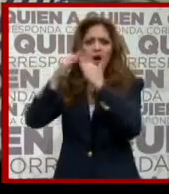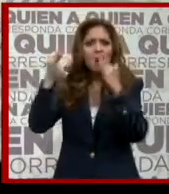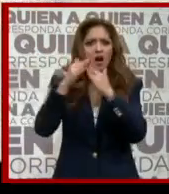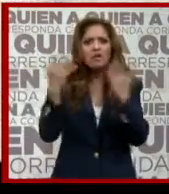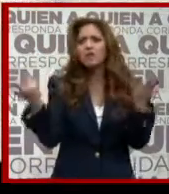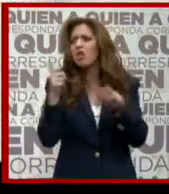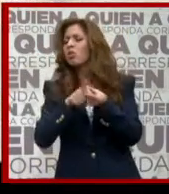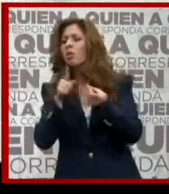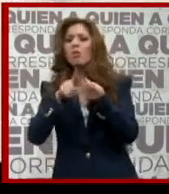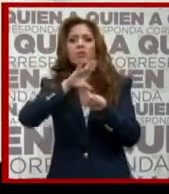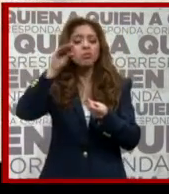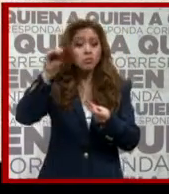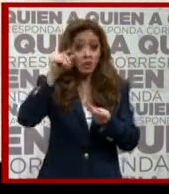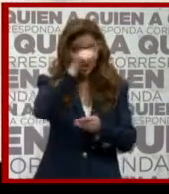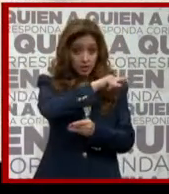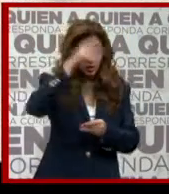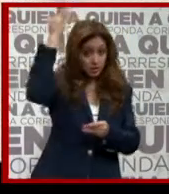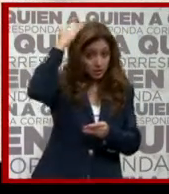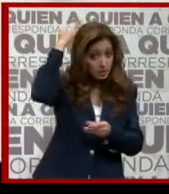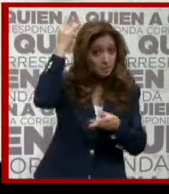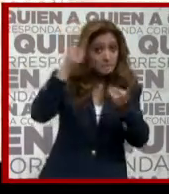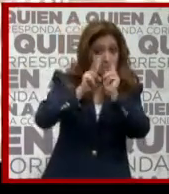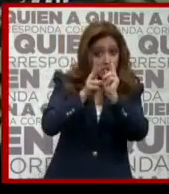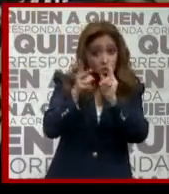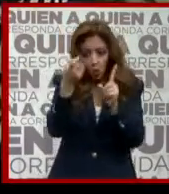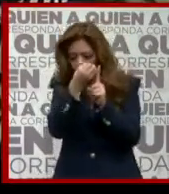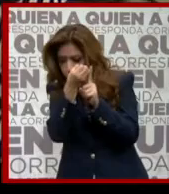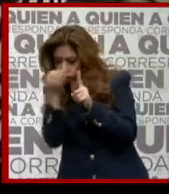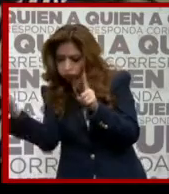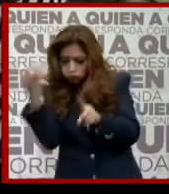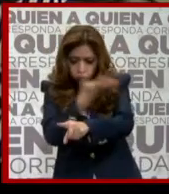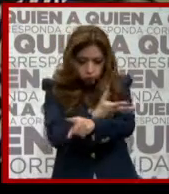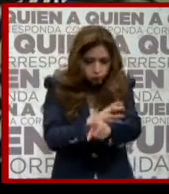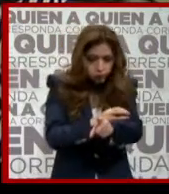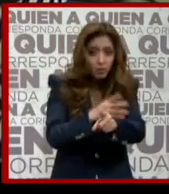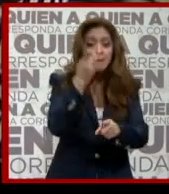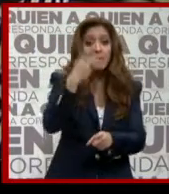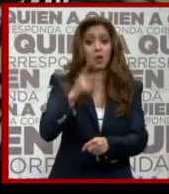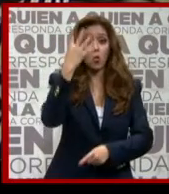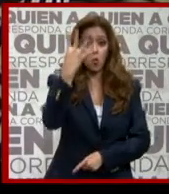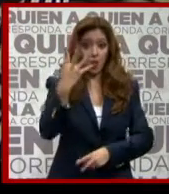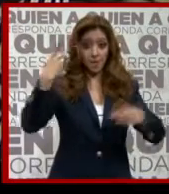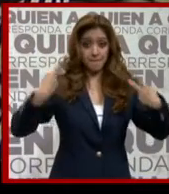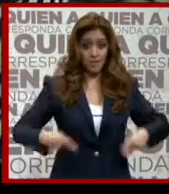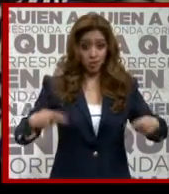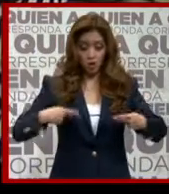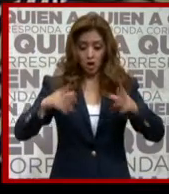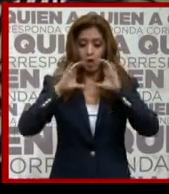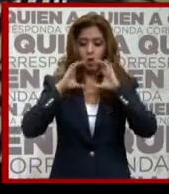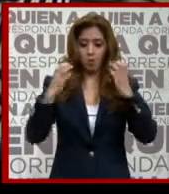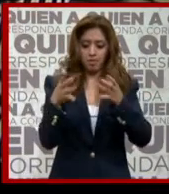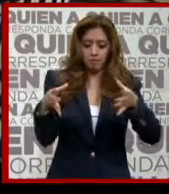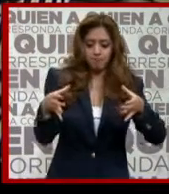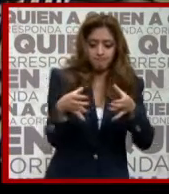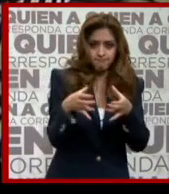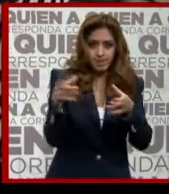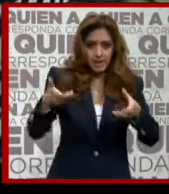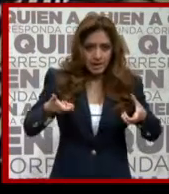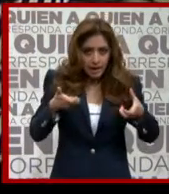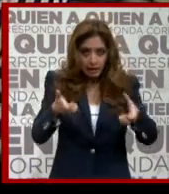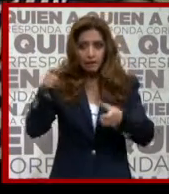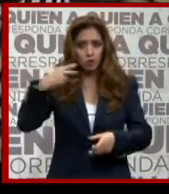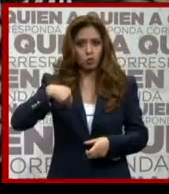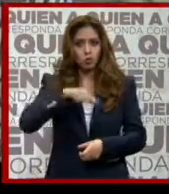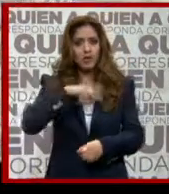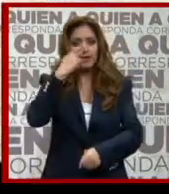dónde ir. Autoridades y vecinos se organizaron. Nosotros fuimos 4 personas que formábamos el comité de esta calle y que nos encargábamos